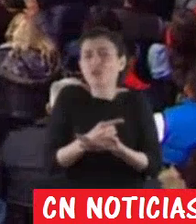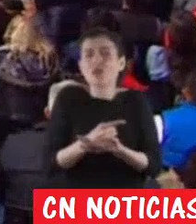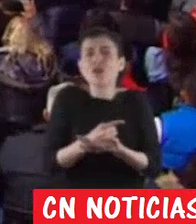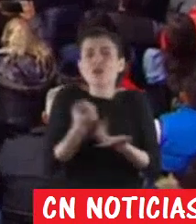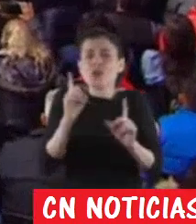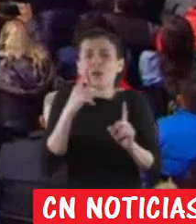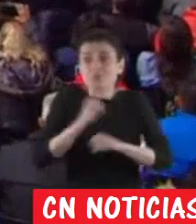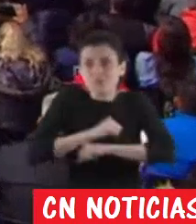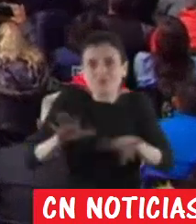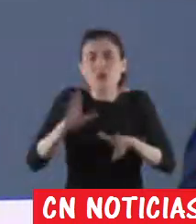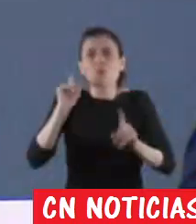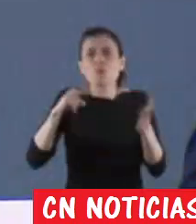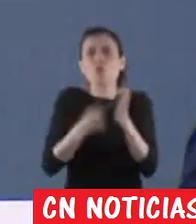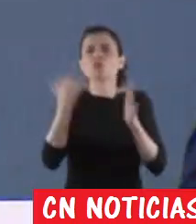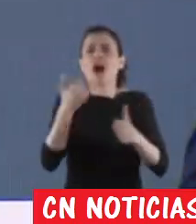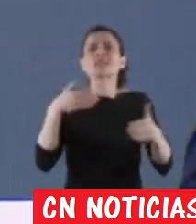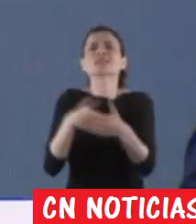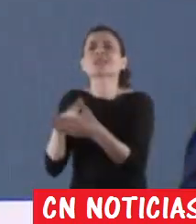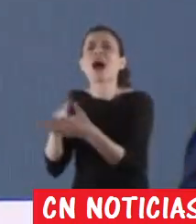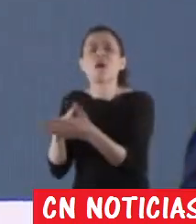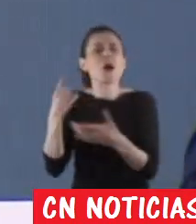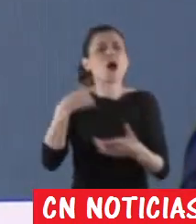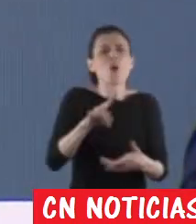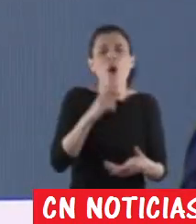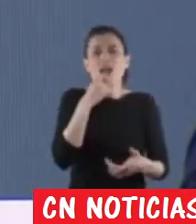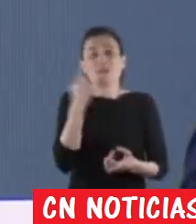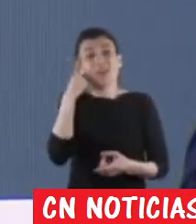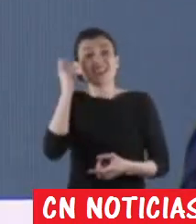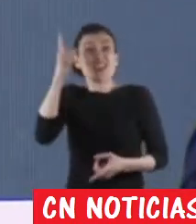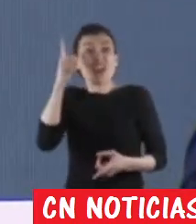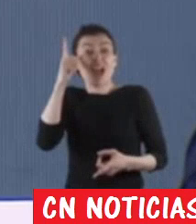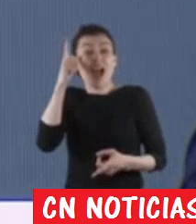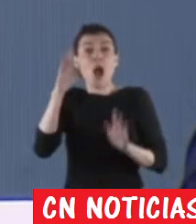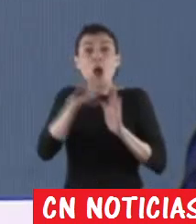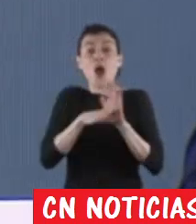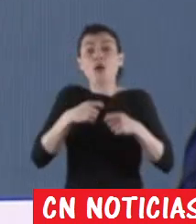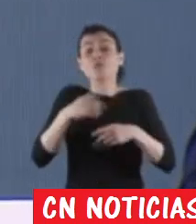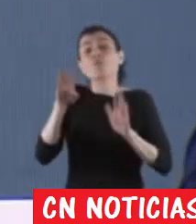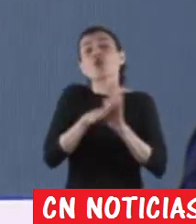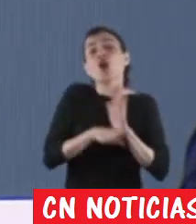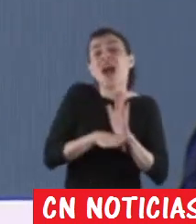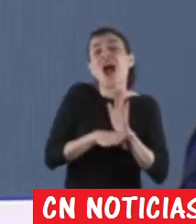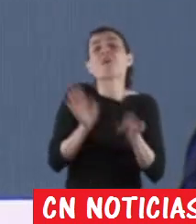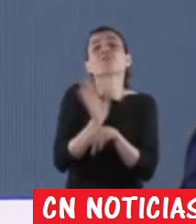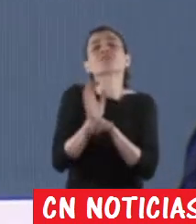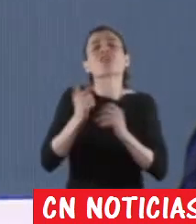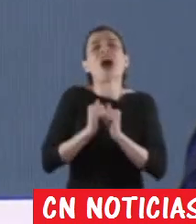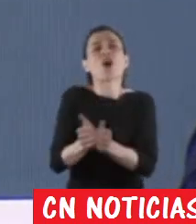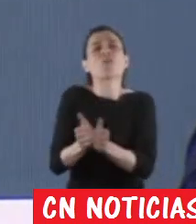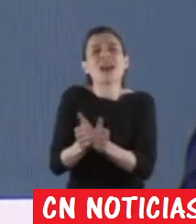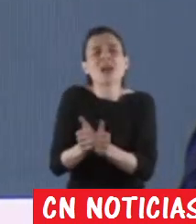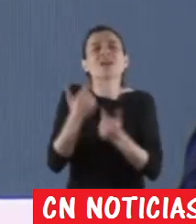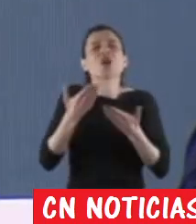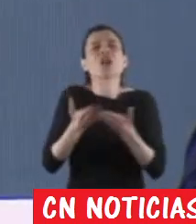con varias trabas. La iniciativa fue algo que va a pasar a la historia como uno de los programas de acompañamiento